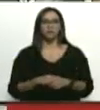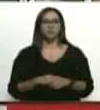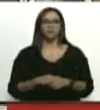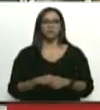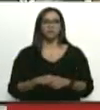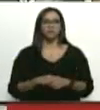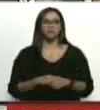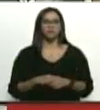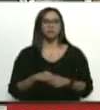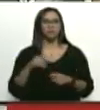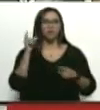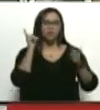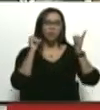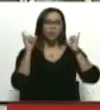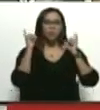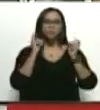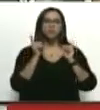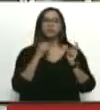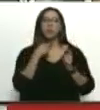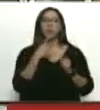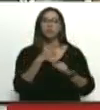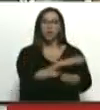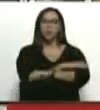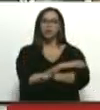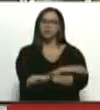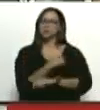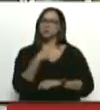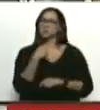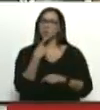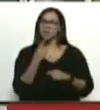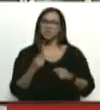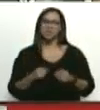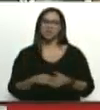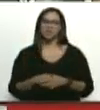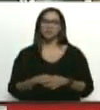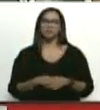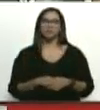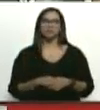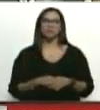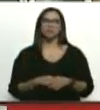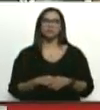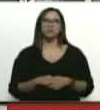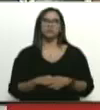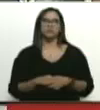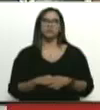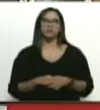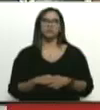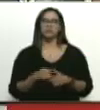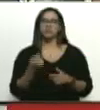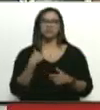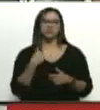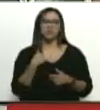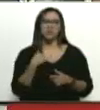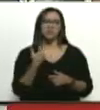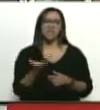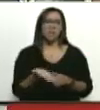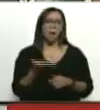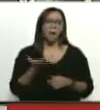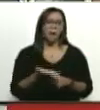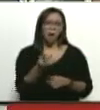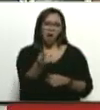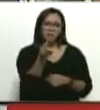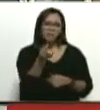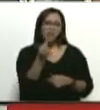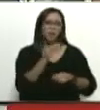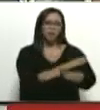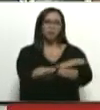Uno escucha a algunos voceros de la derecha, yo lo dije, ¿verdad? Yo no le voy a dar la más mínima importancia a lo que ellos digan porque